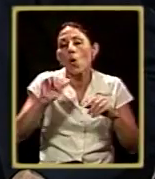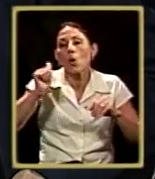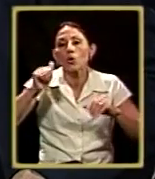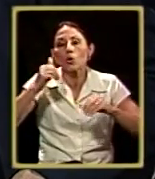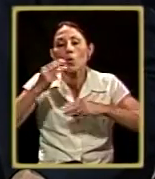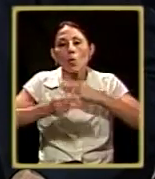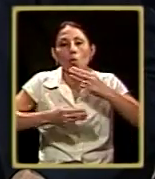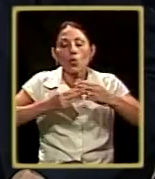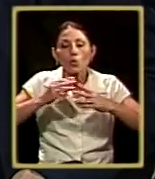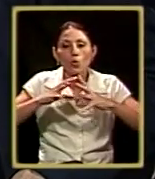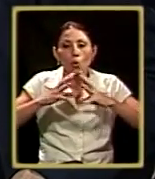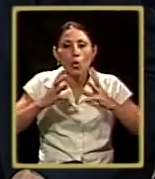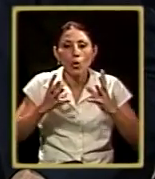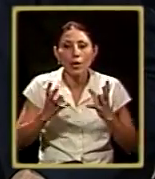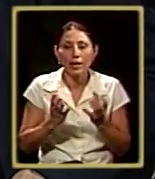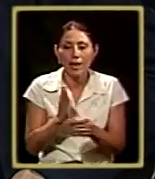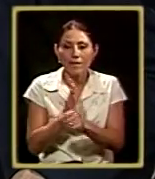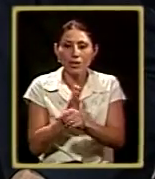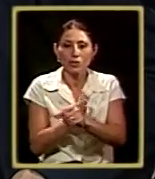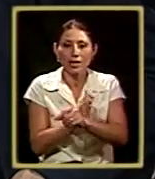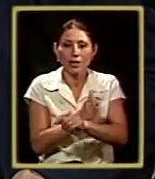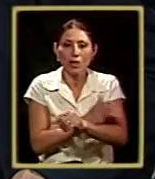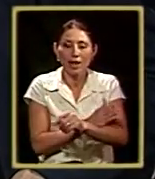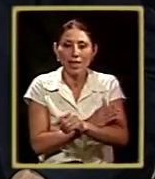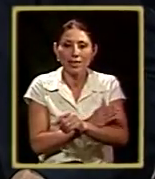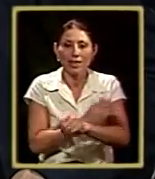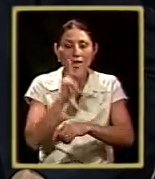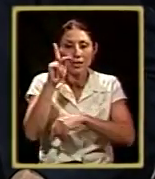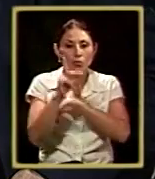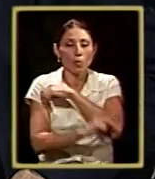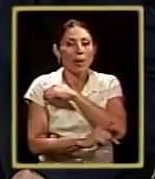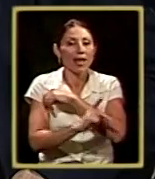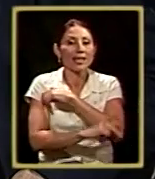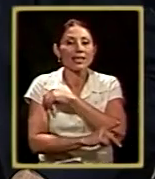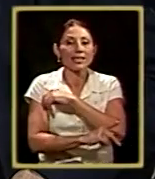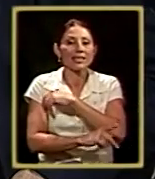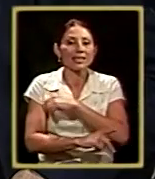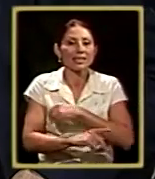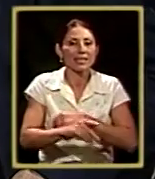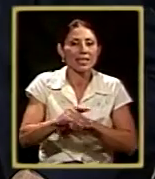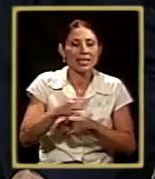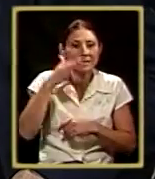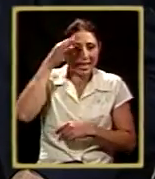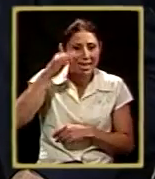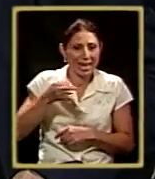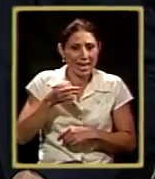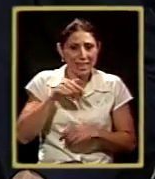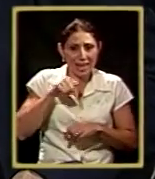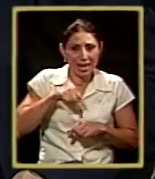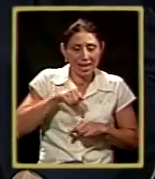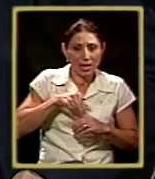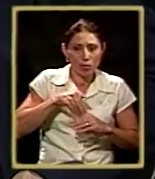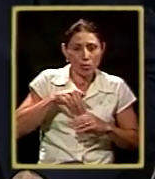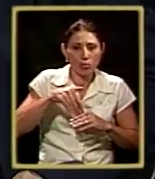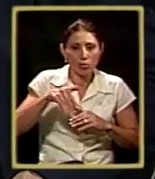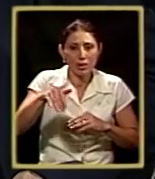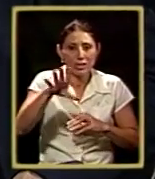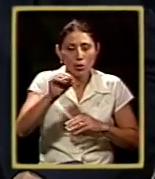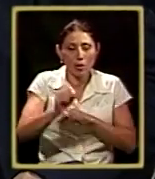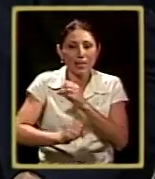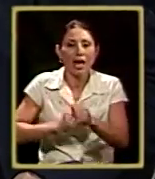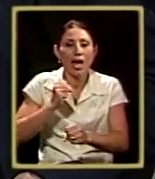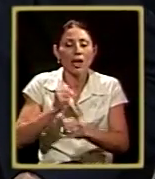venido saliendo adelante. Es un país que, bueno, que se calcula que de aquí a 50 años va a ser la tercera potencia